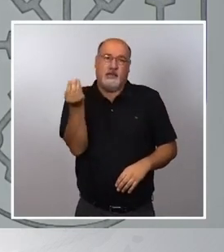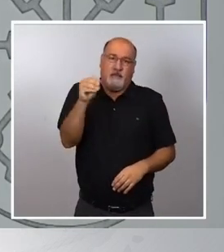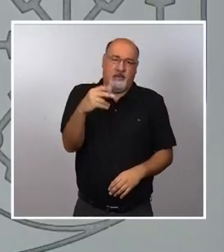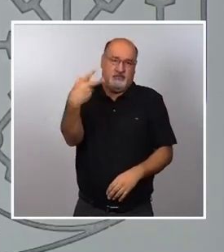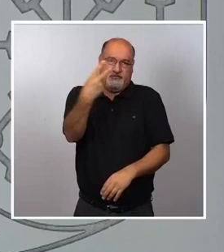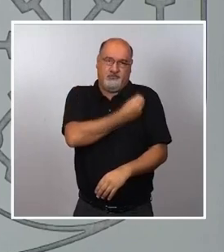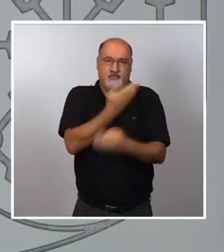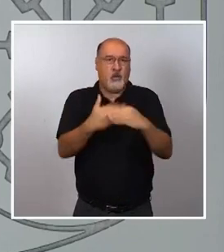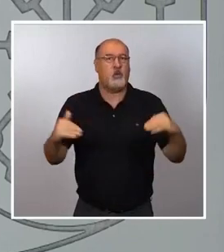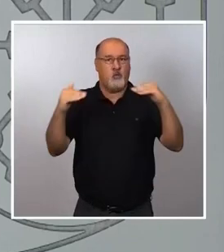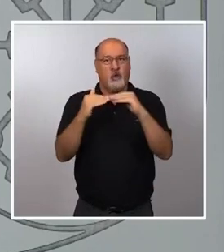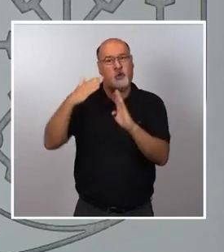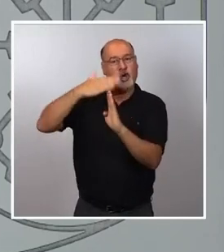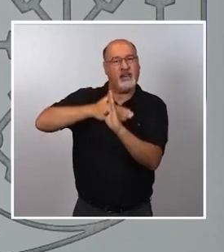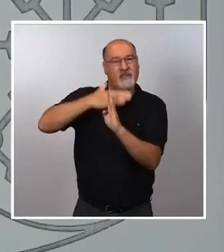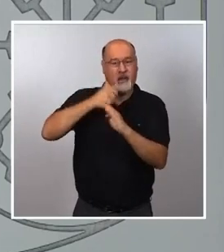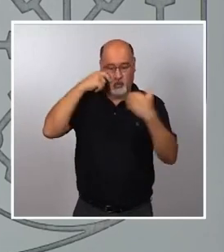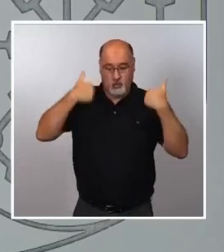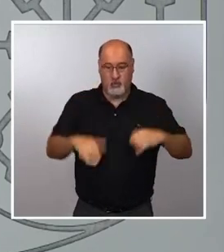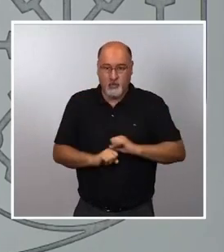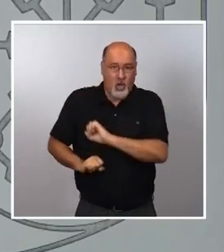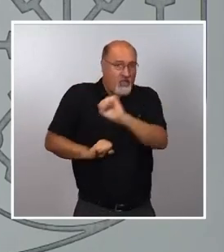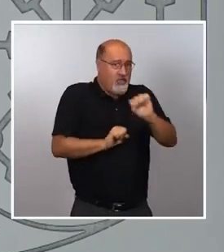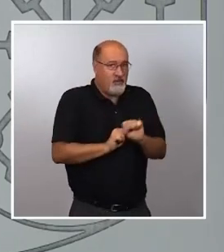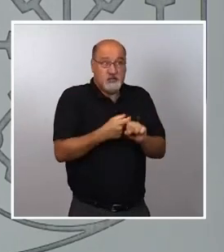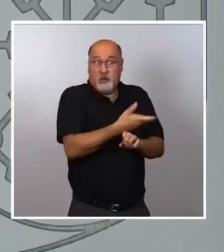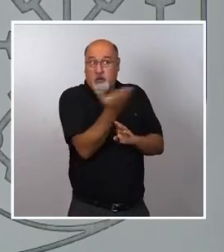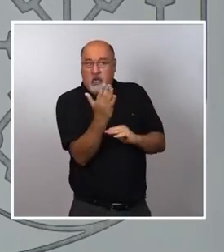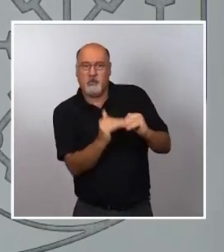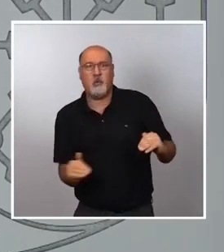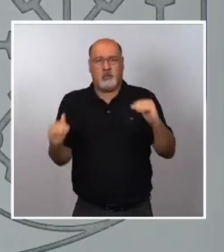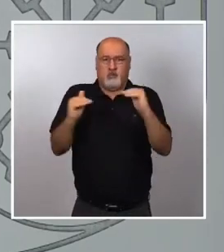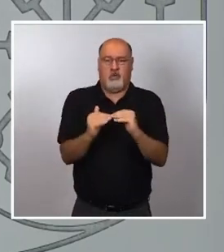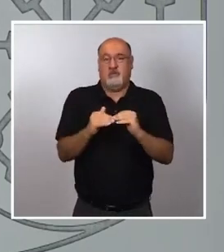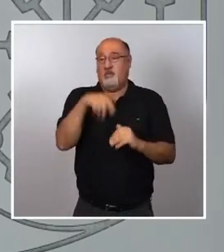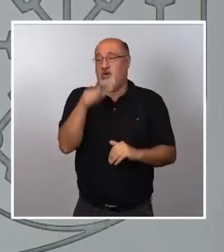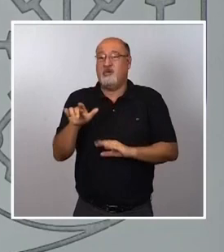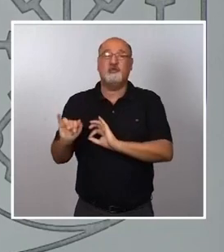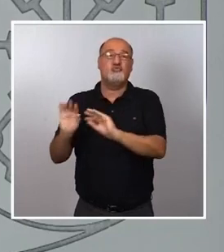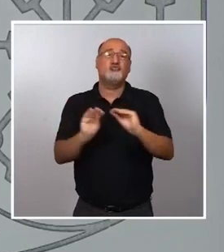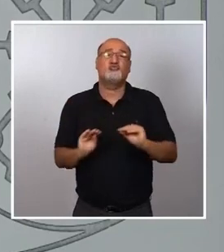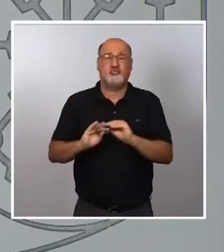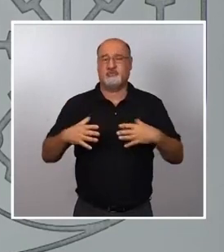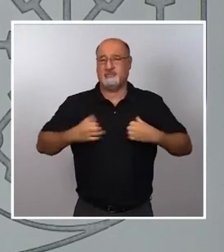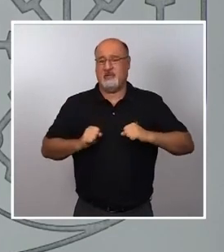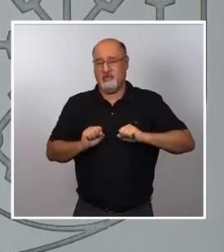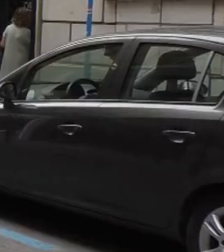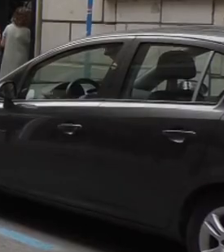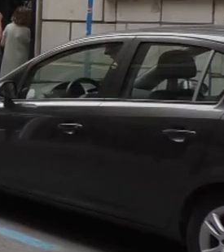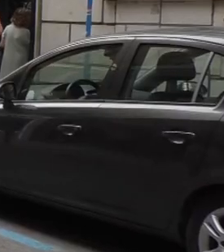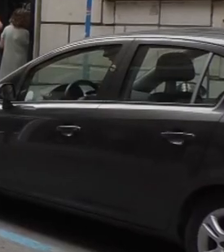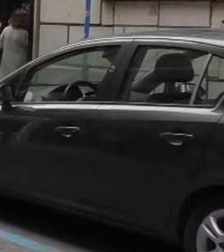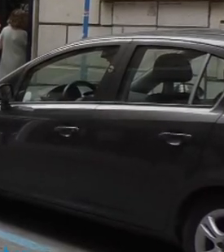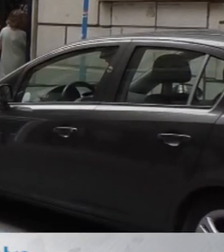el nivel de inmunidad que confieren las vacunas a aquellas personas que no tienen este tipo de inmunosupresión.